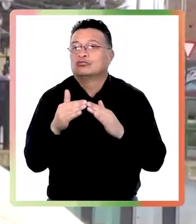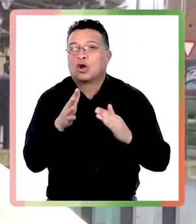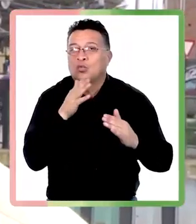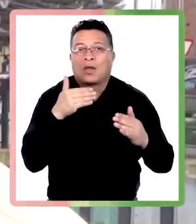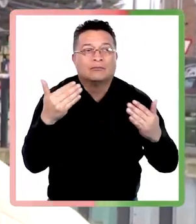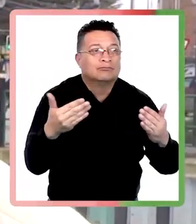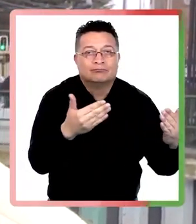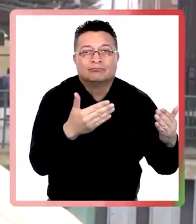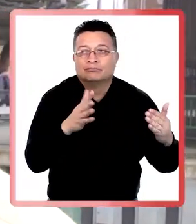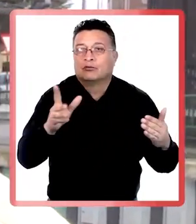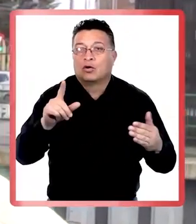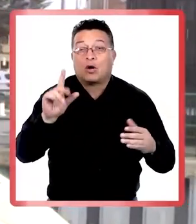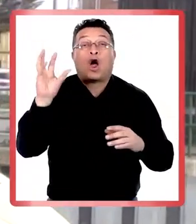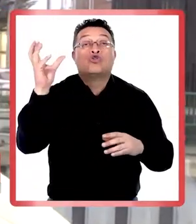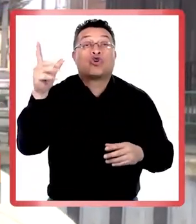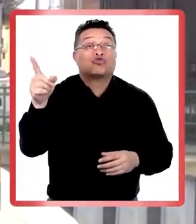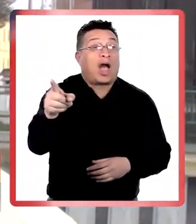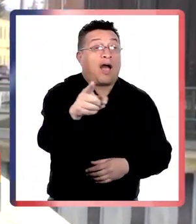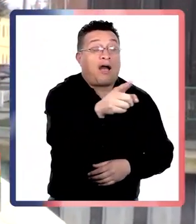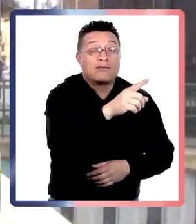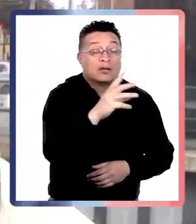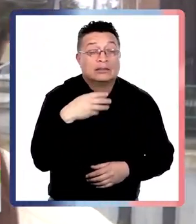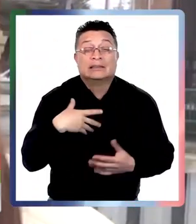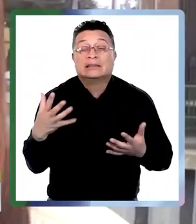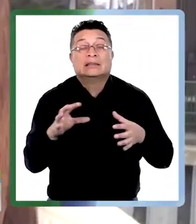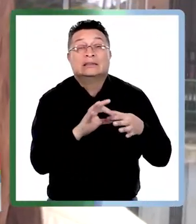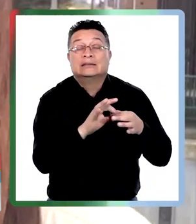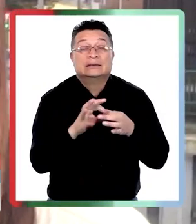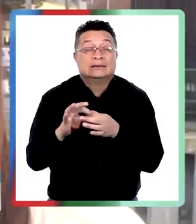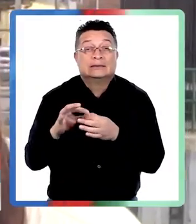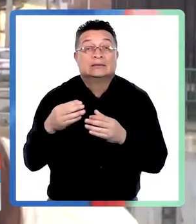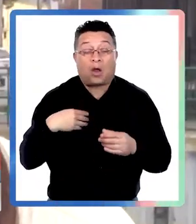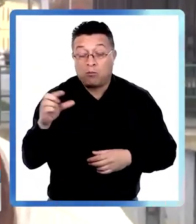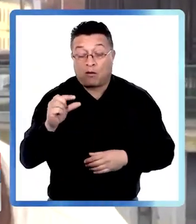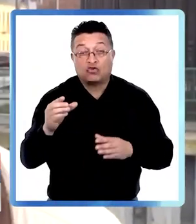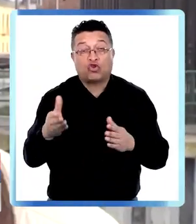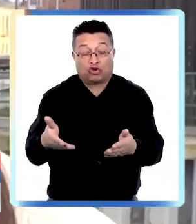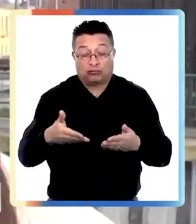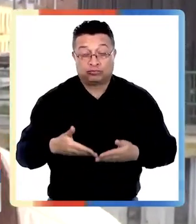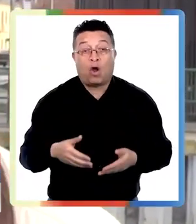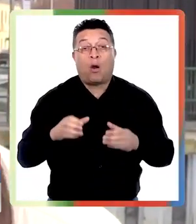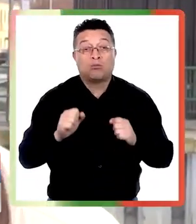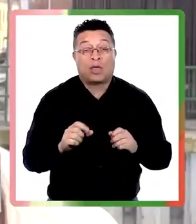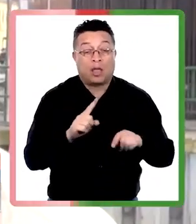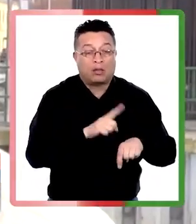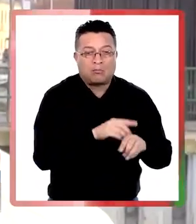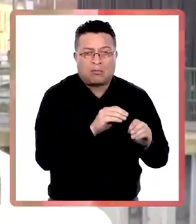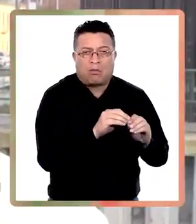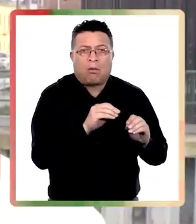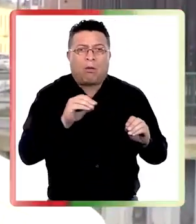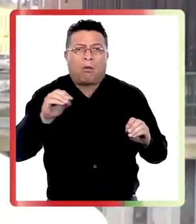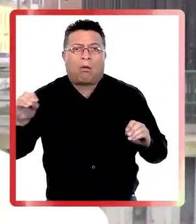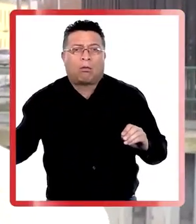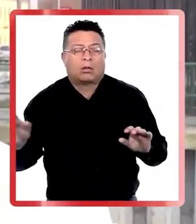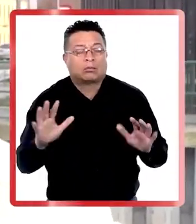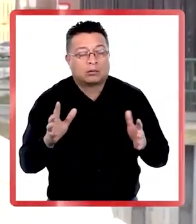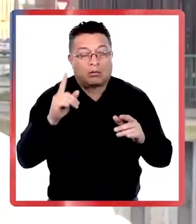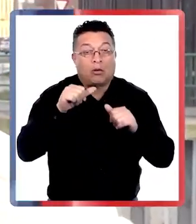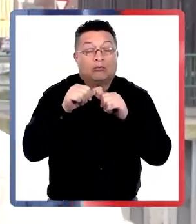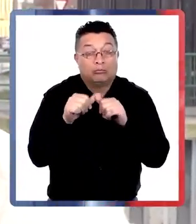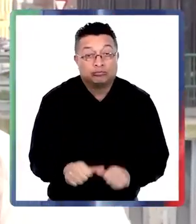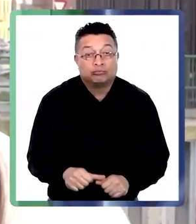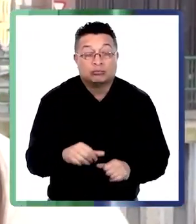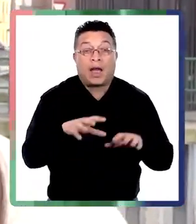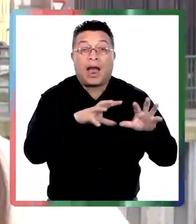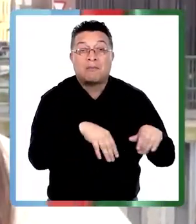falta, quizás porque la gente no sabe en qué consta ser hogar temporal o porque piensa que se puede prolongar mucho